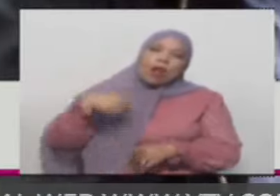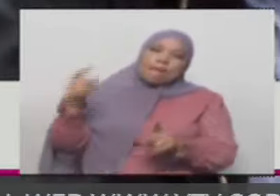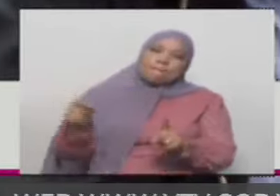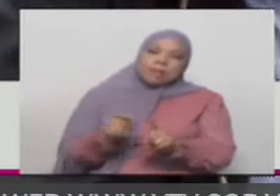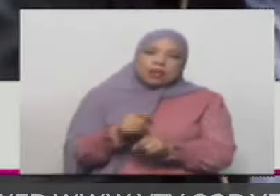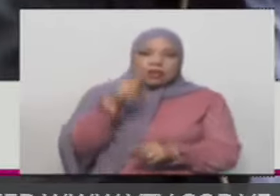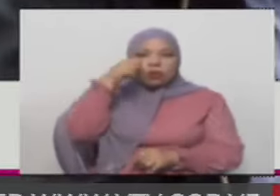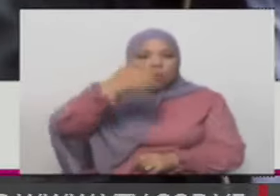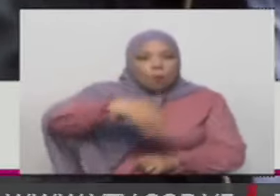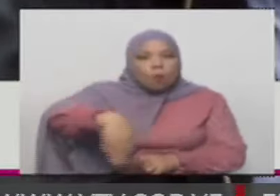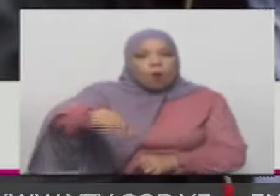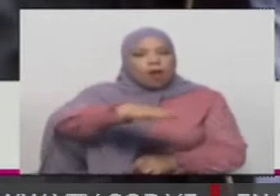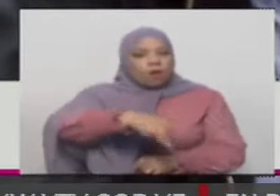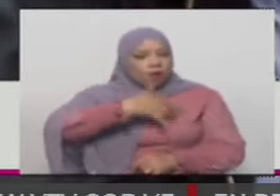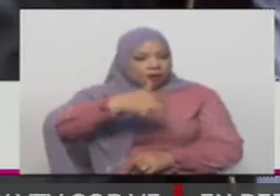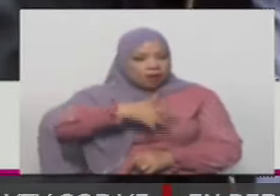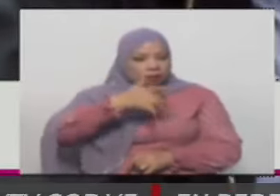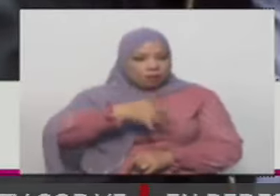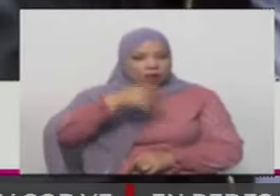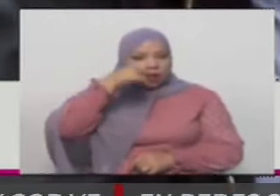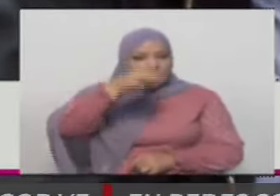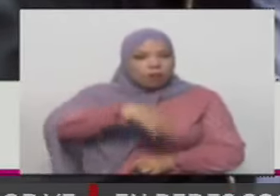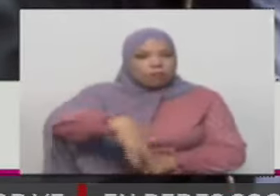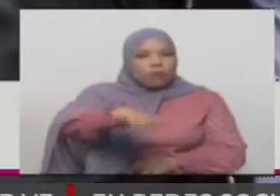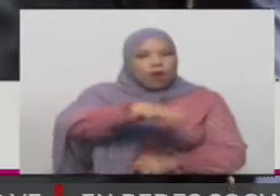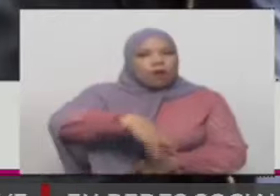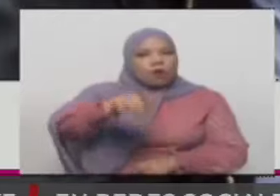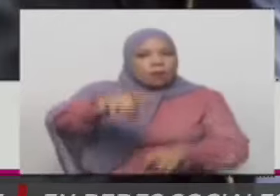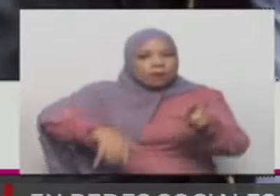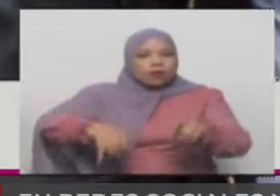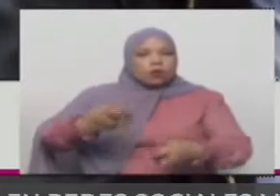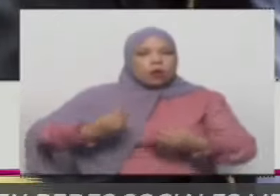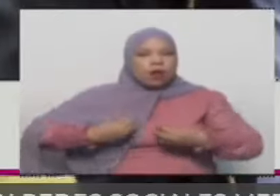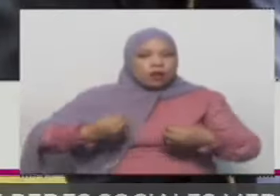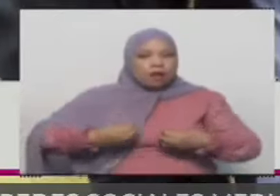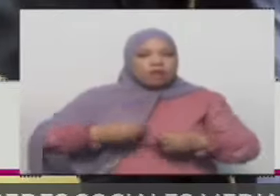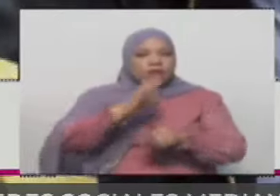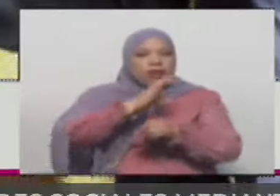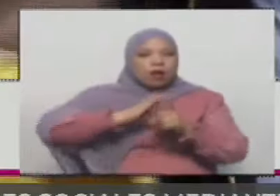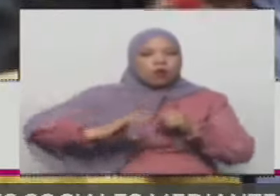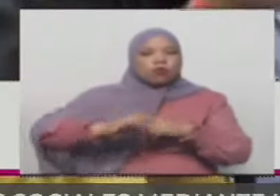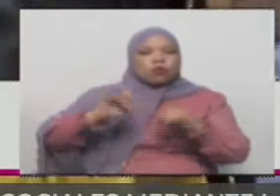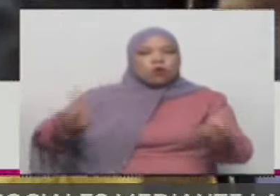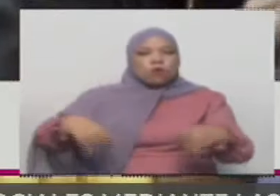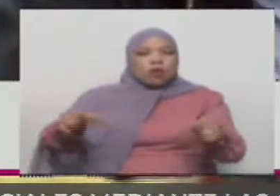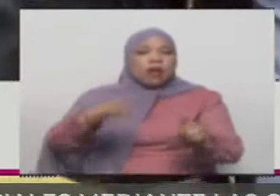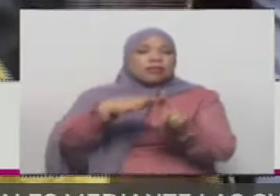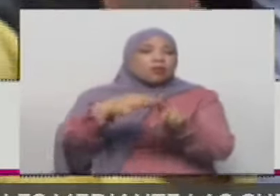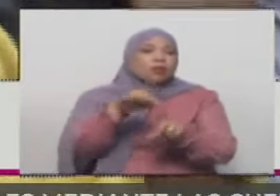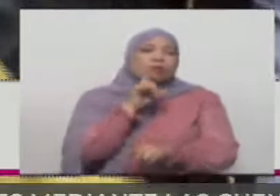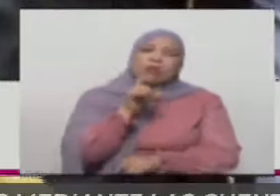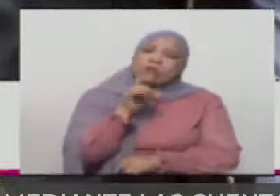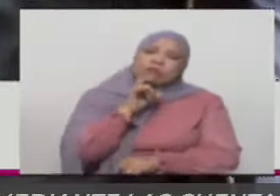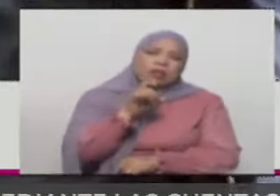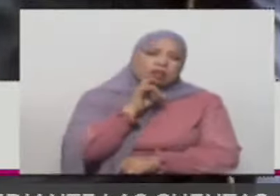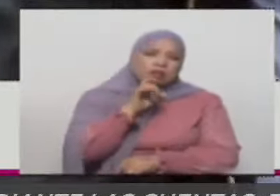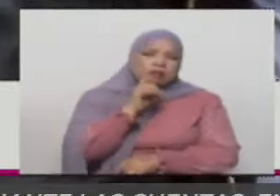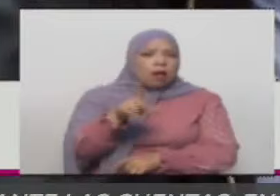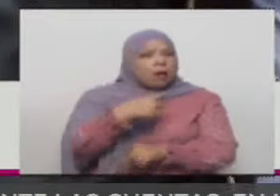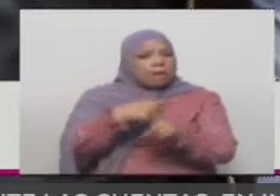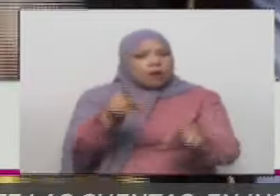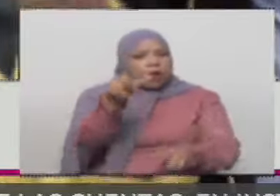este pueblo, ¿no? De este pueblo que pase lo que pase, así esté en las situaciones más difíciles, no deja de